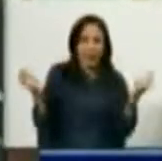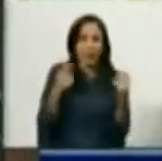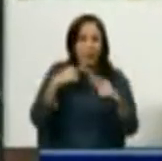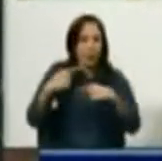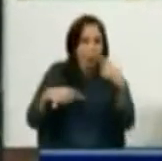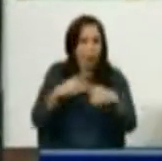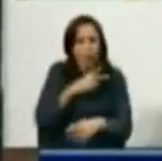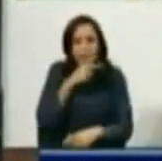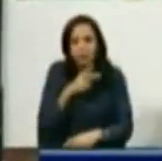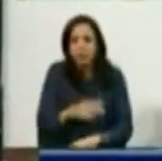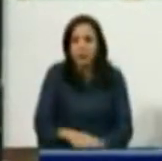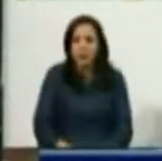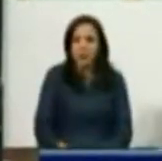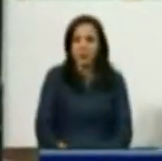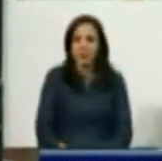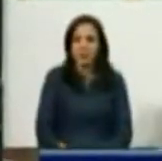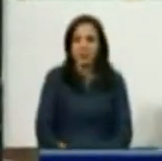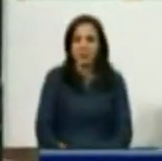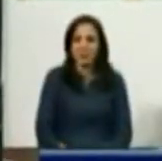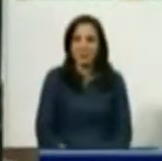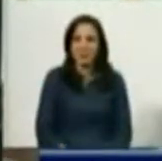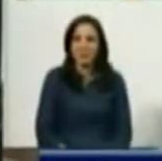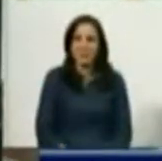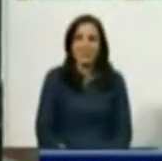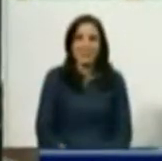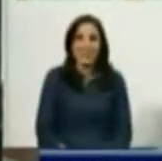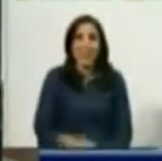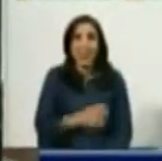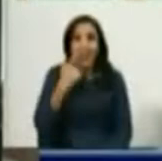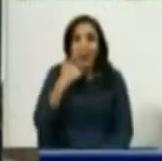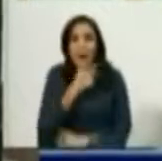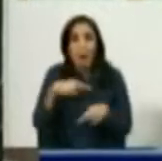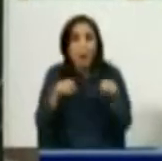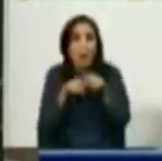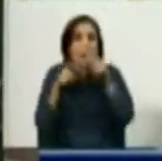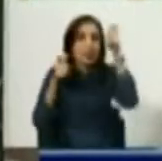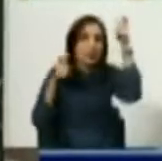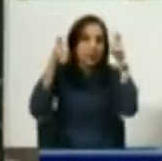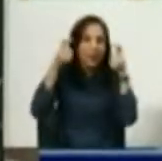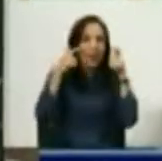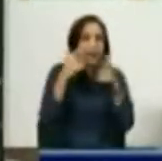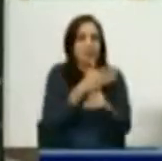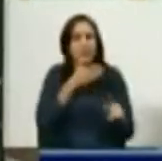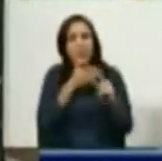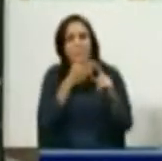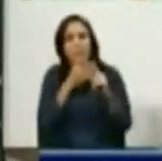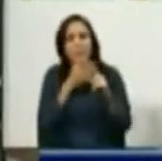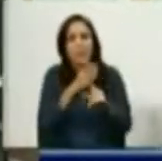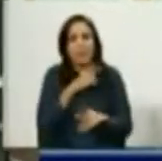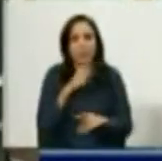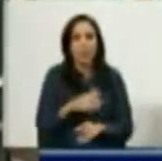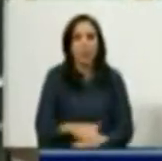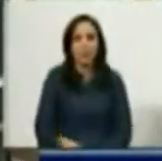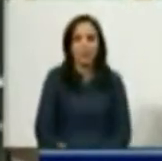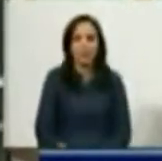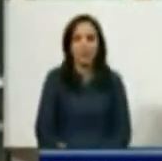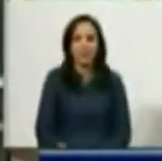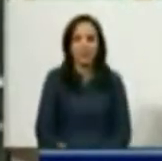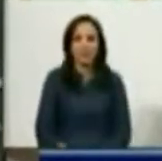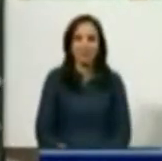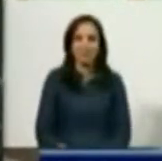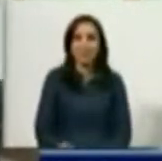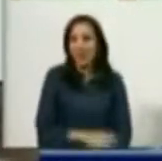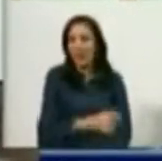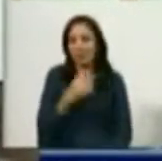los días contra la imagen del comandante Hugo Chávez contra la imagen de la Revolución bolivariana y contra nuestro